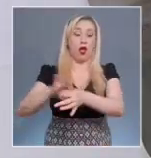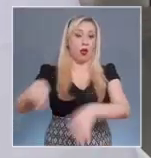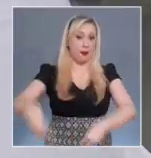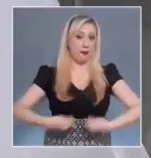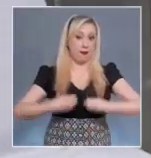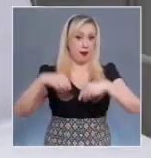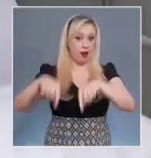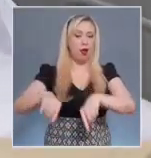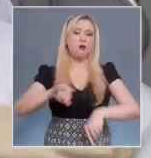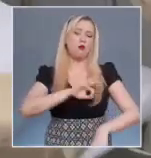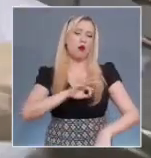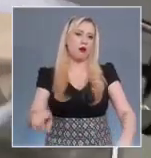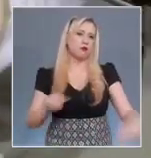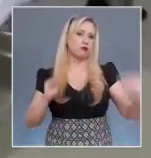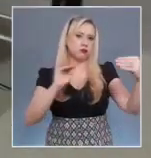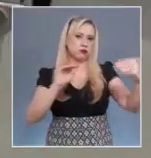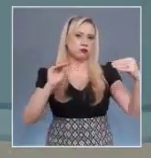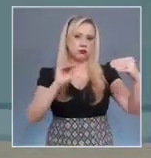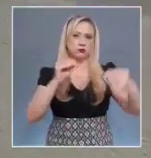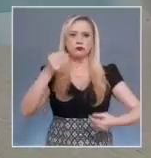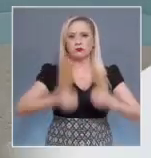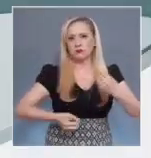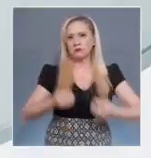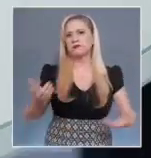de la Federación, Mario López Peña.